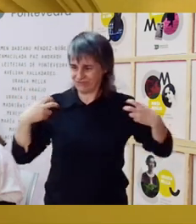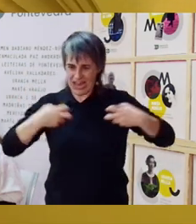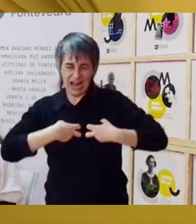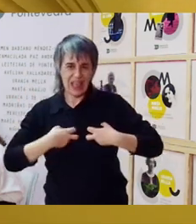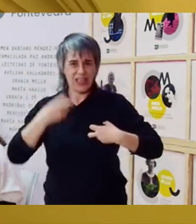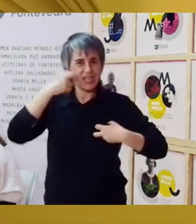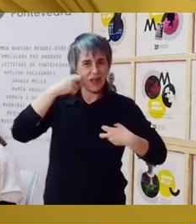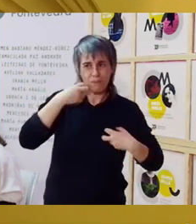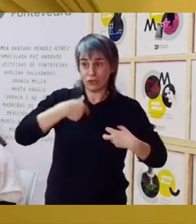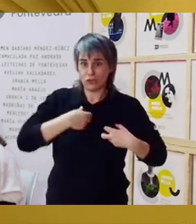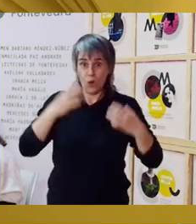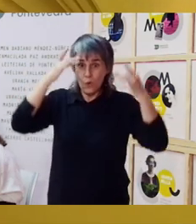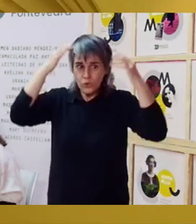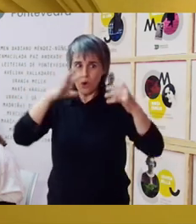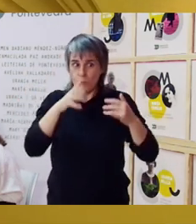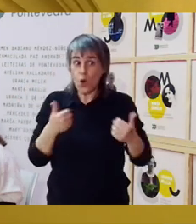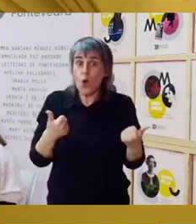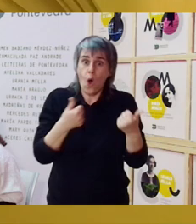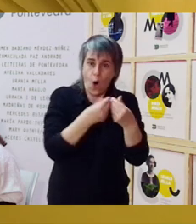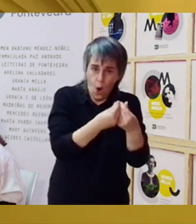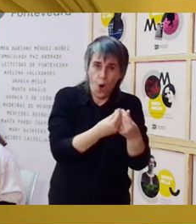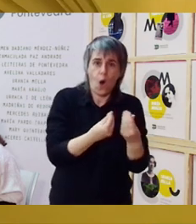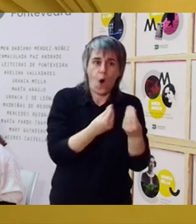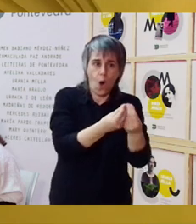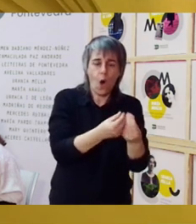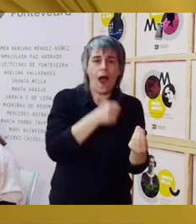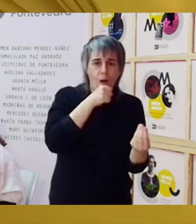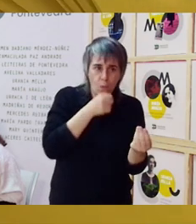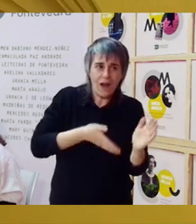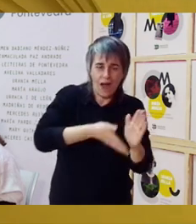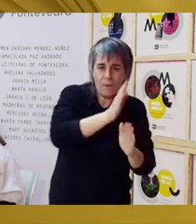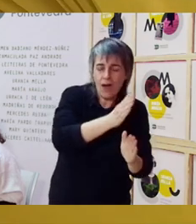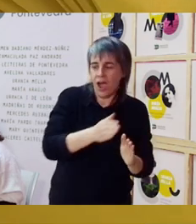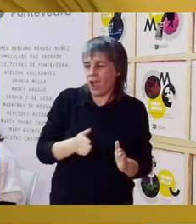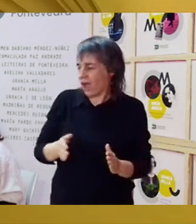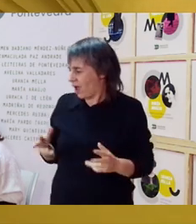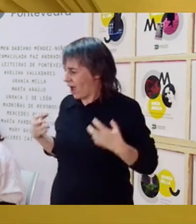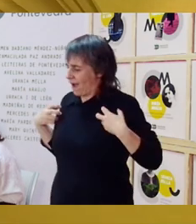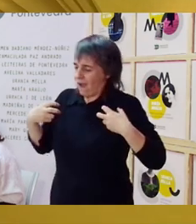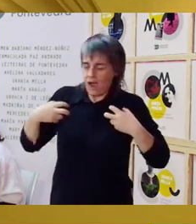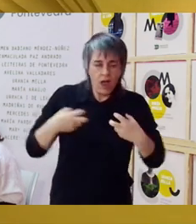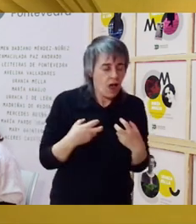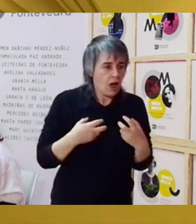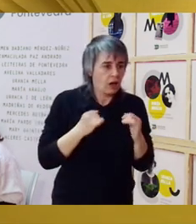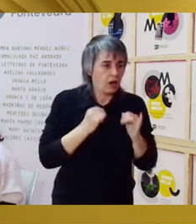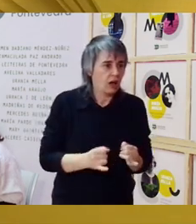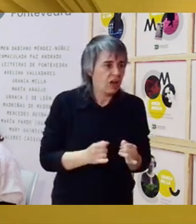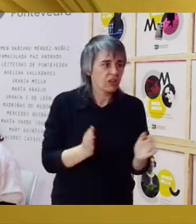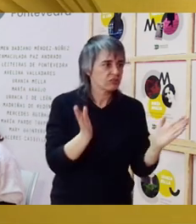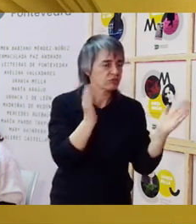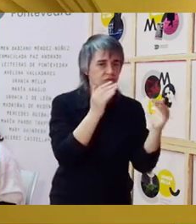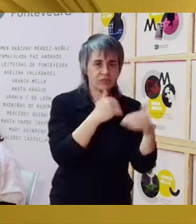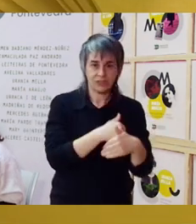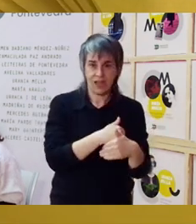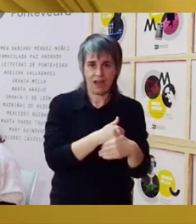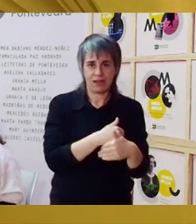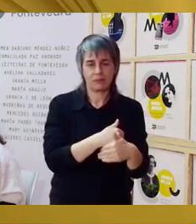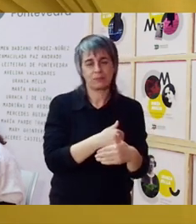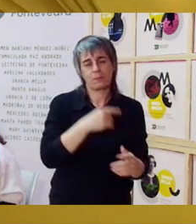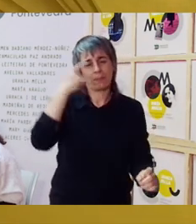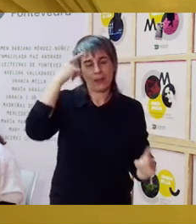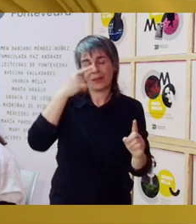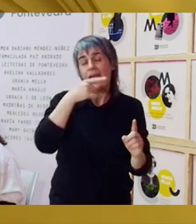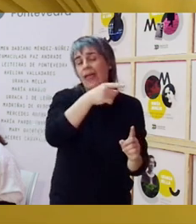para ir con miña avoa e xa non estaba, non? Era unha maneira de que as deixara en paz un ratiño para que ela pudera